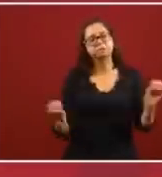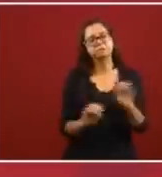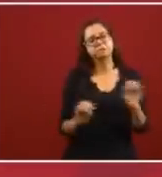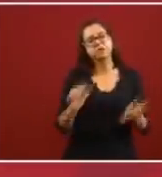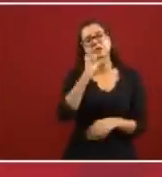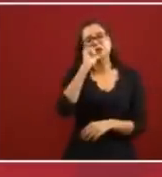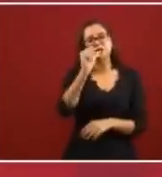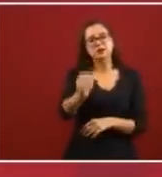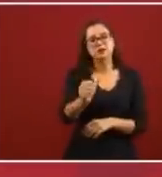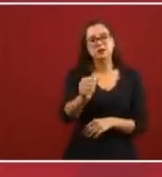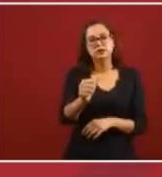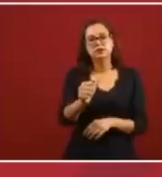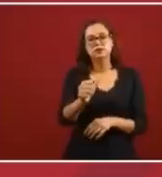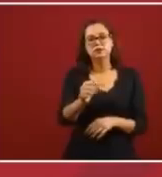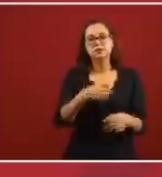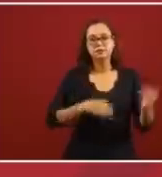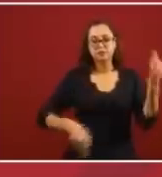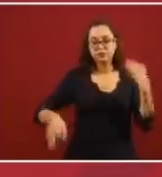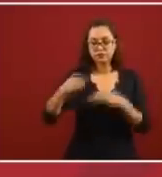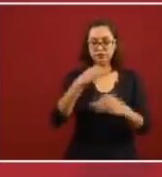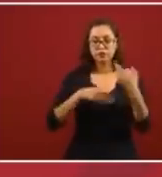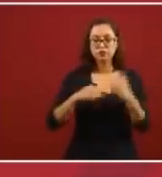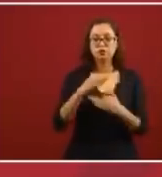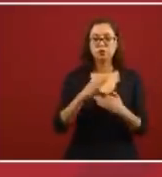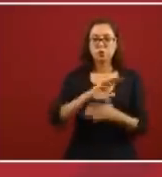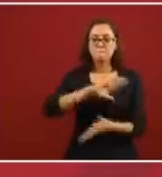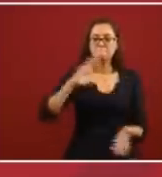Se terminó con esa política